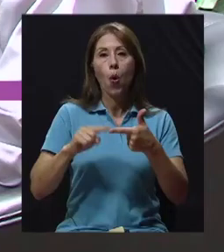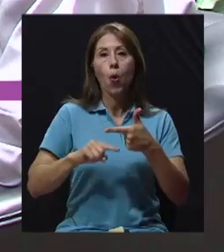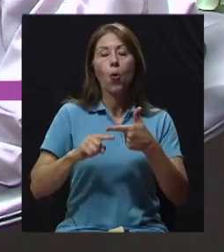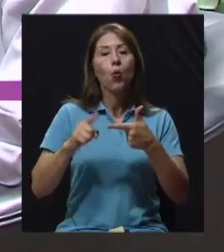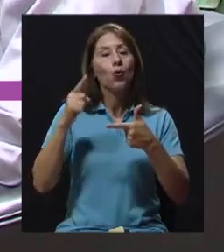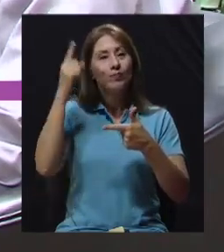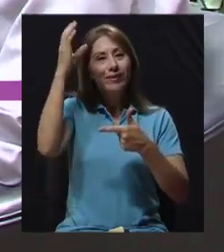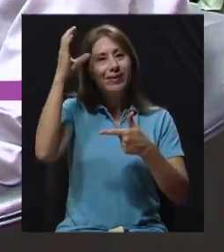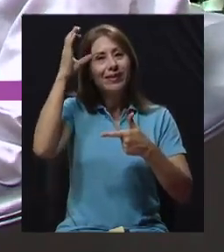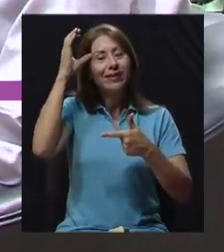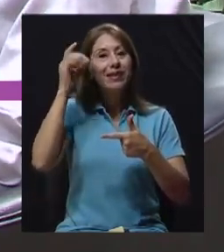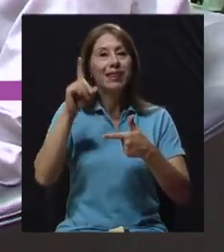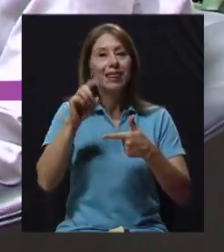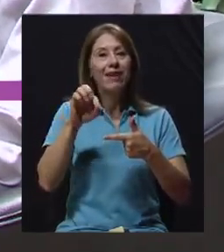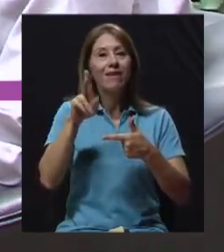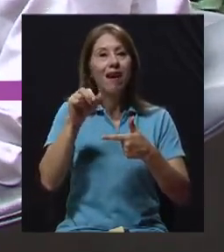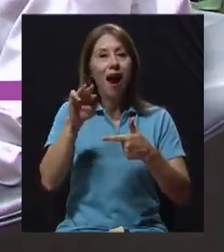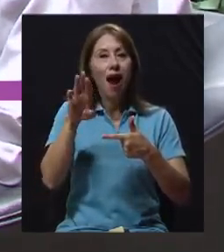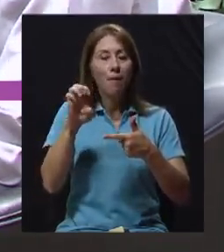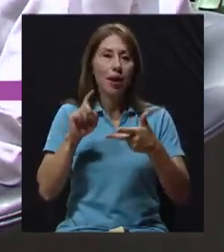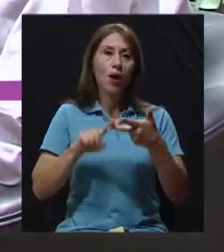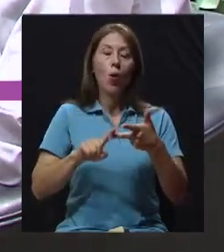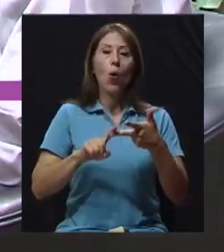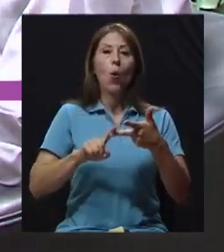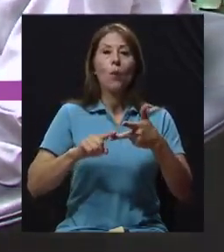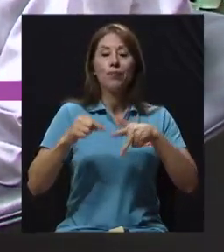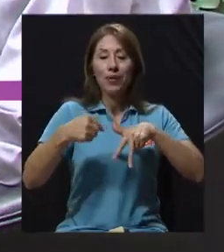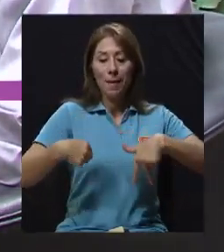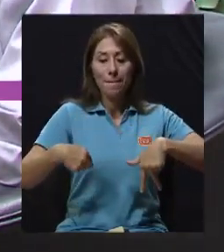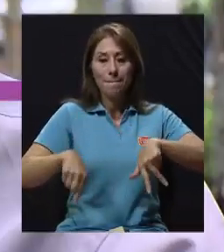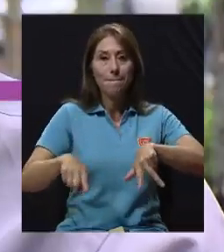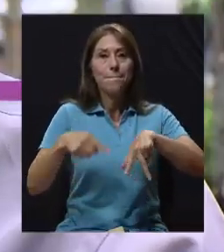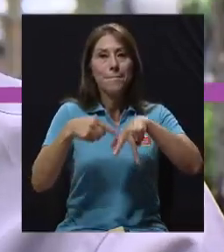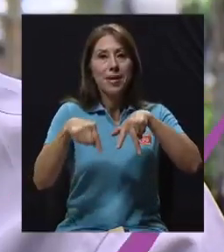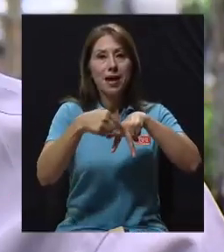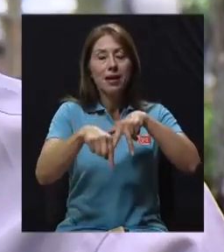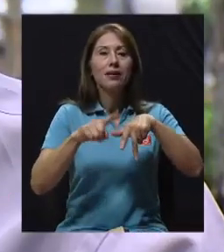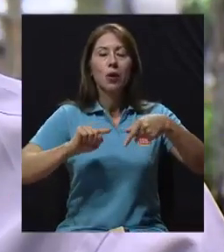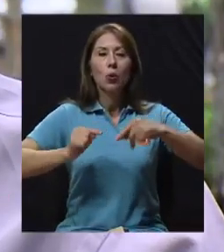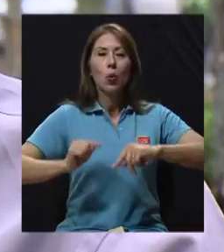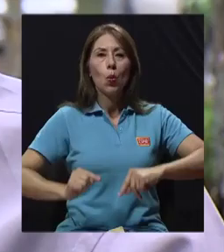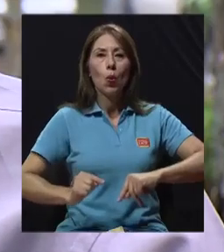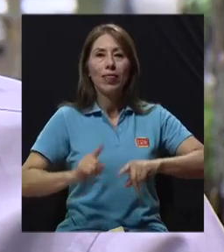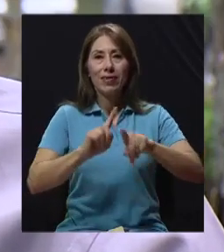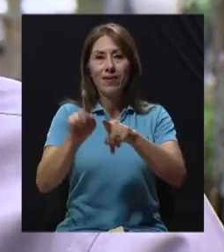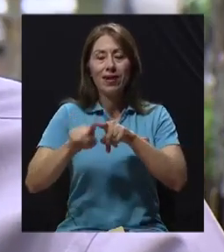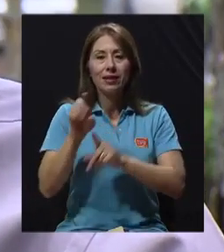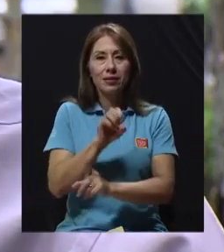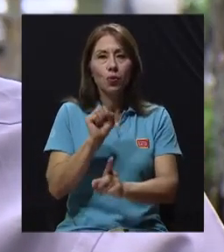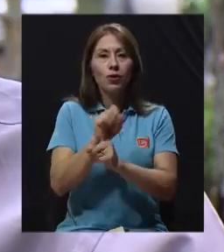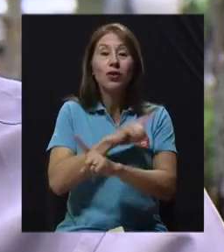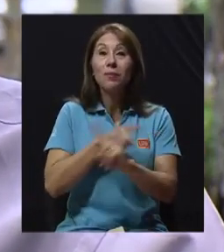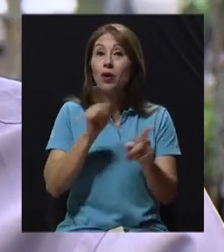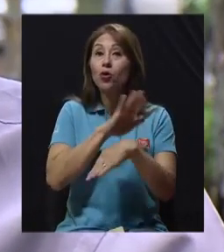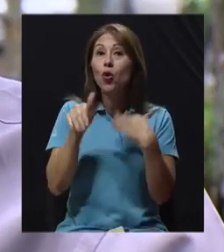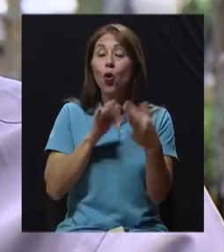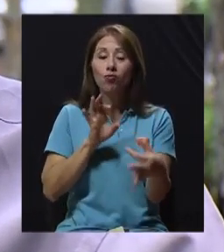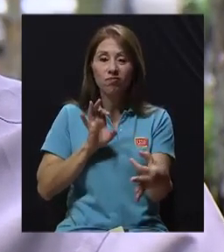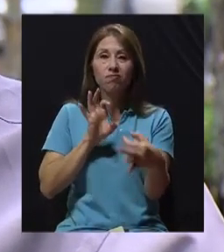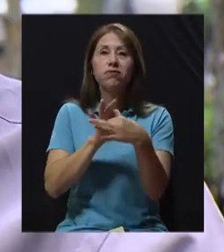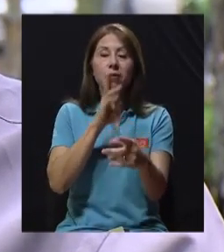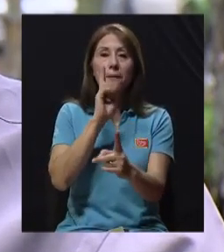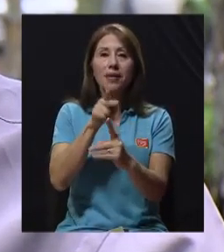derrames cerebrales o se manifiesta como dolor en las piernas, en los miembros inferiores. Pero todo es un